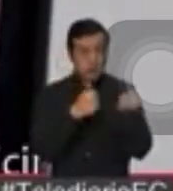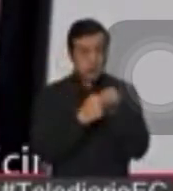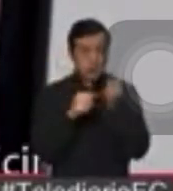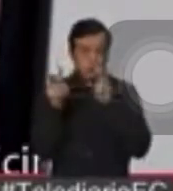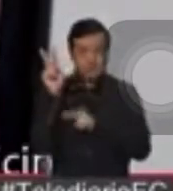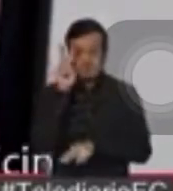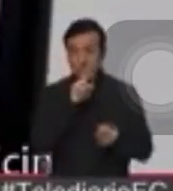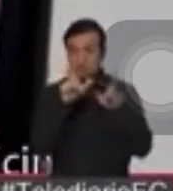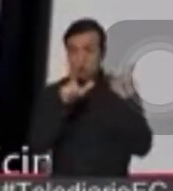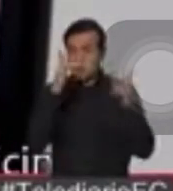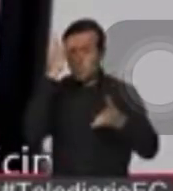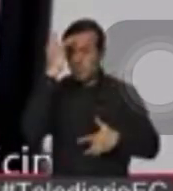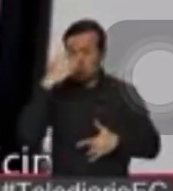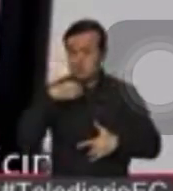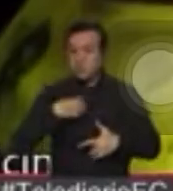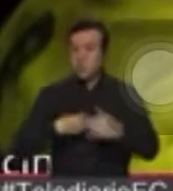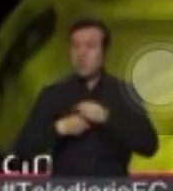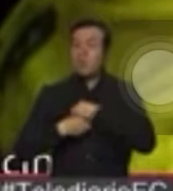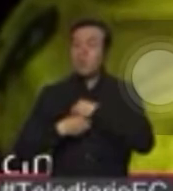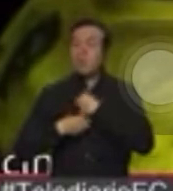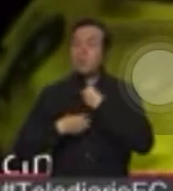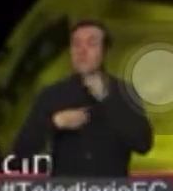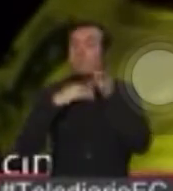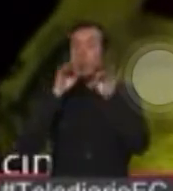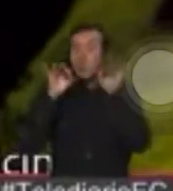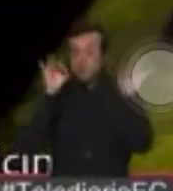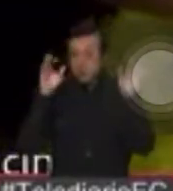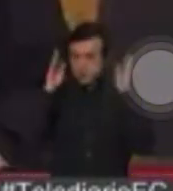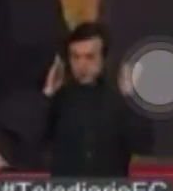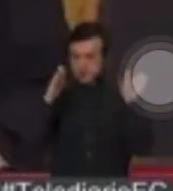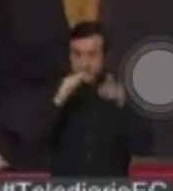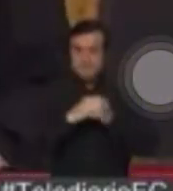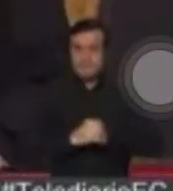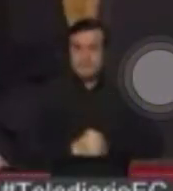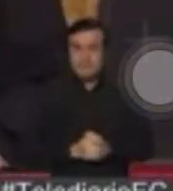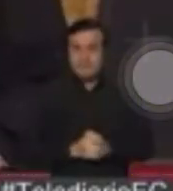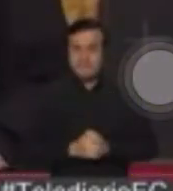identificación de casos de COVID. Sofía Montoya, Medios Públicos. En otro tema, la policía.